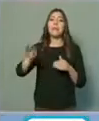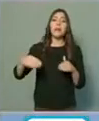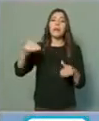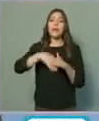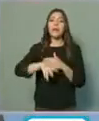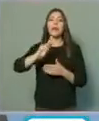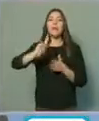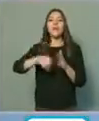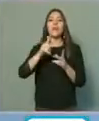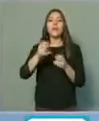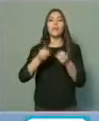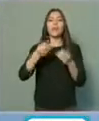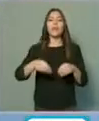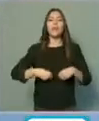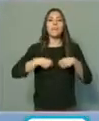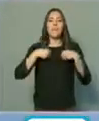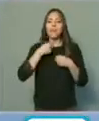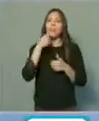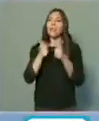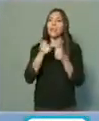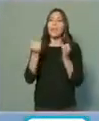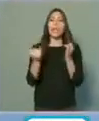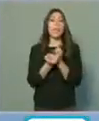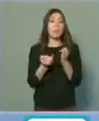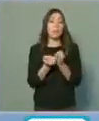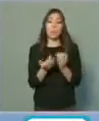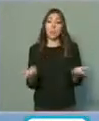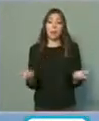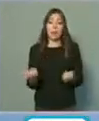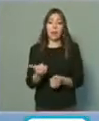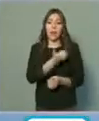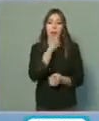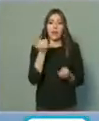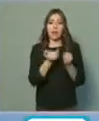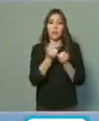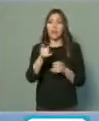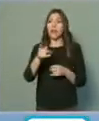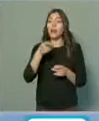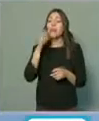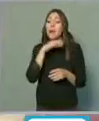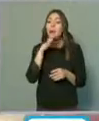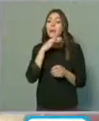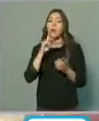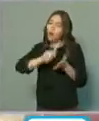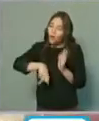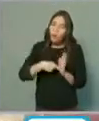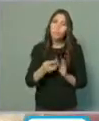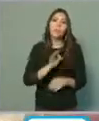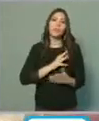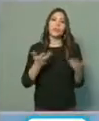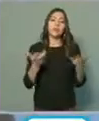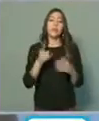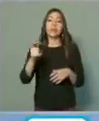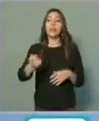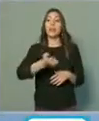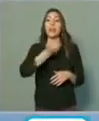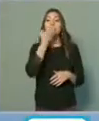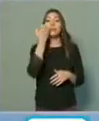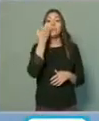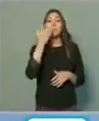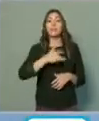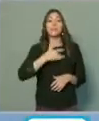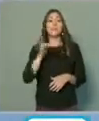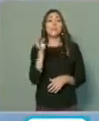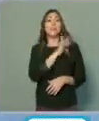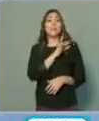tienes otra vida. En el salón de clases estamos tan aterrados a los errores que Cierto. evitamos cometerlo.